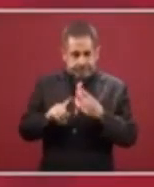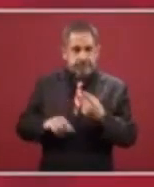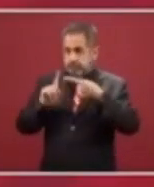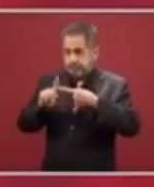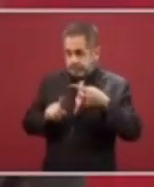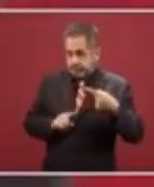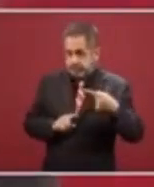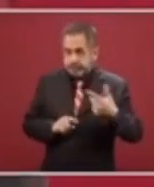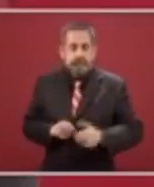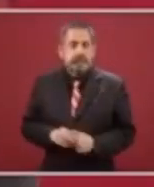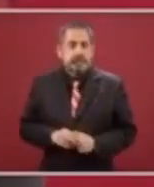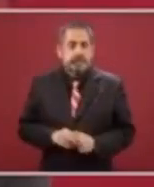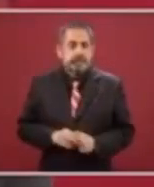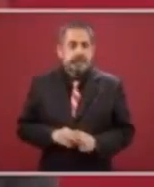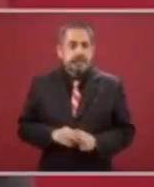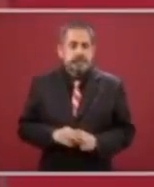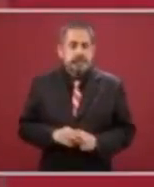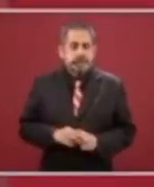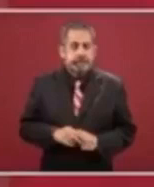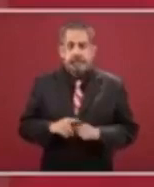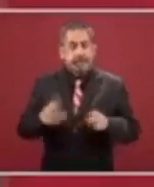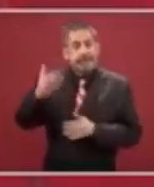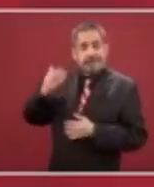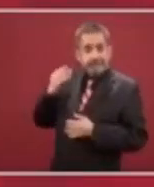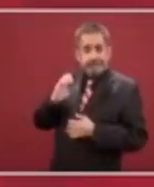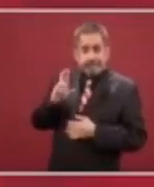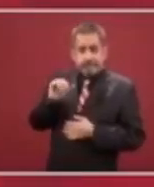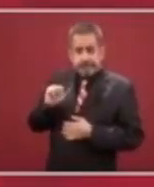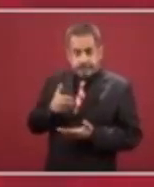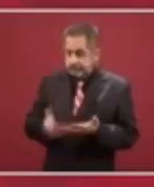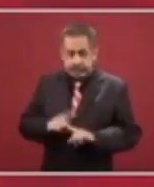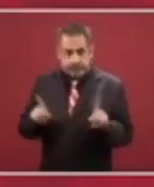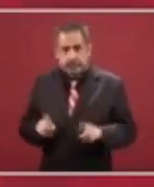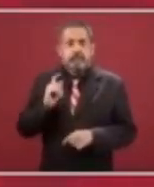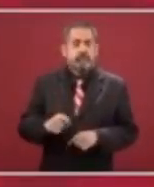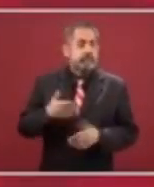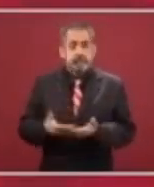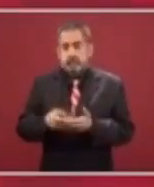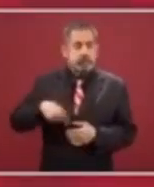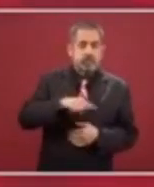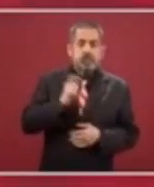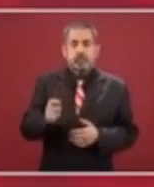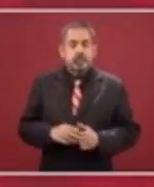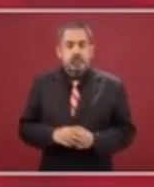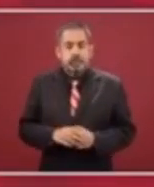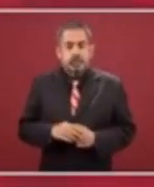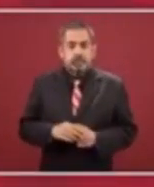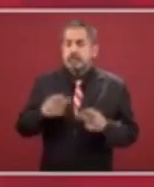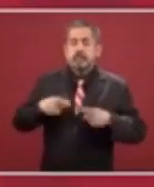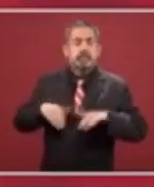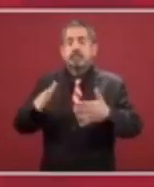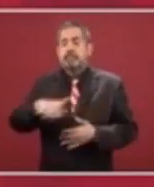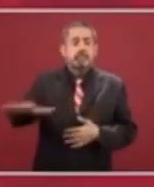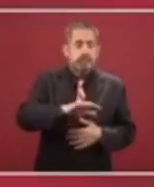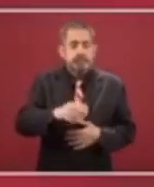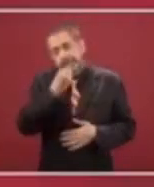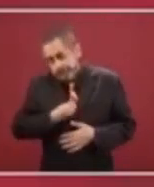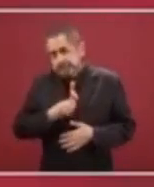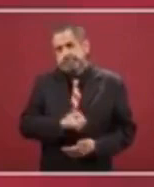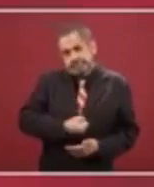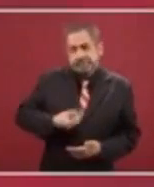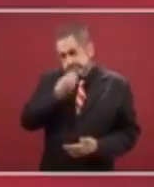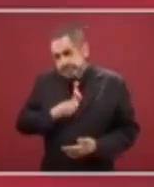Uno, que a diferencia de las crisis anteriores, no le pidamos al pueblo que se apriete el